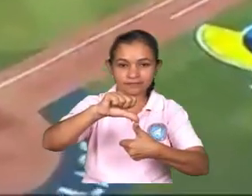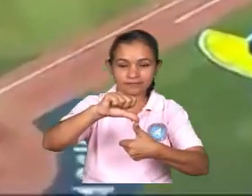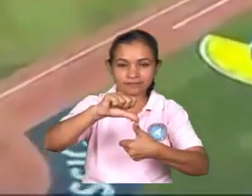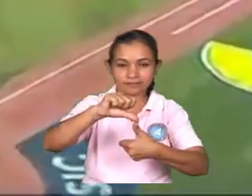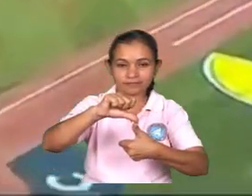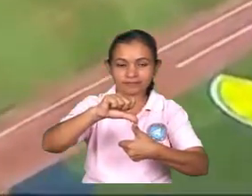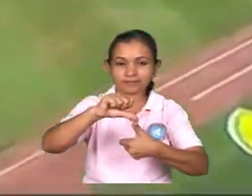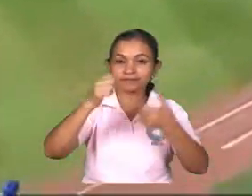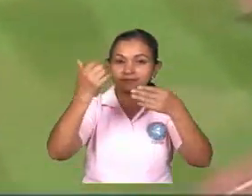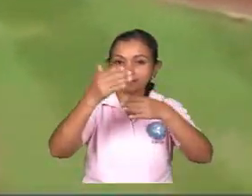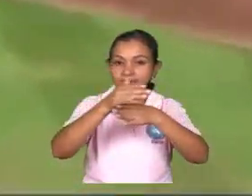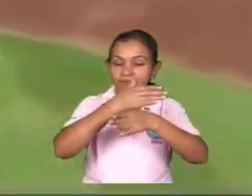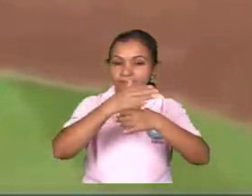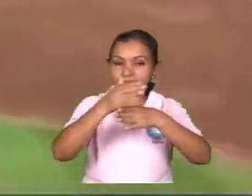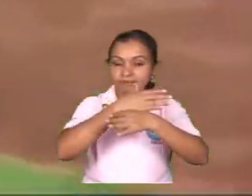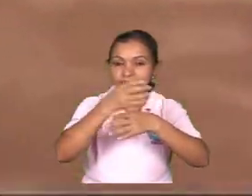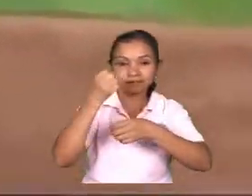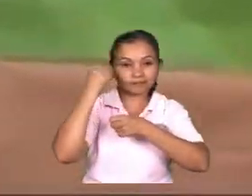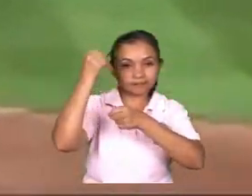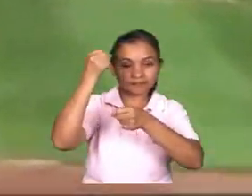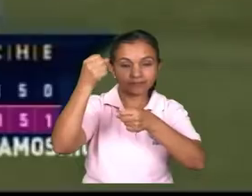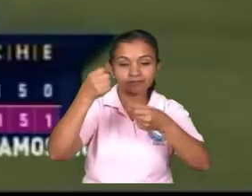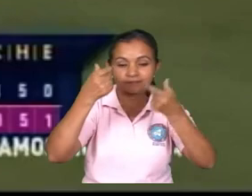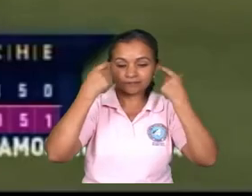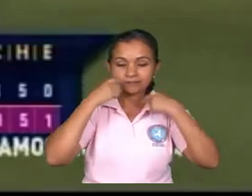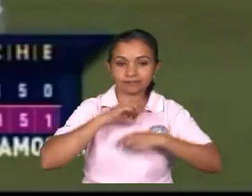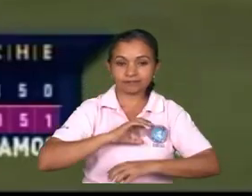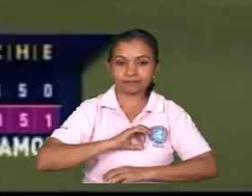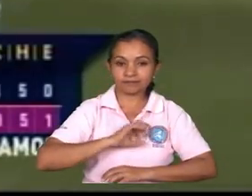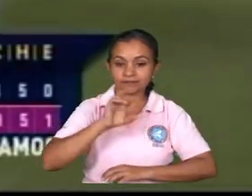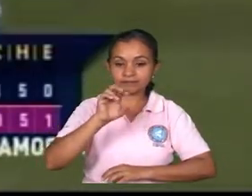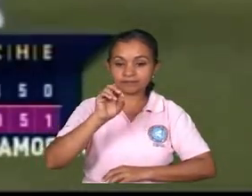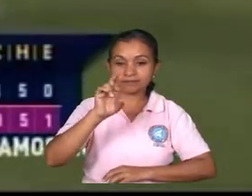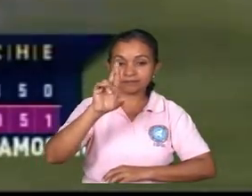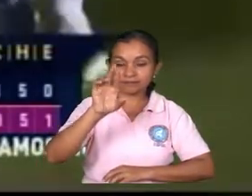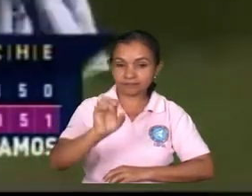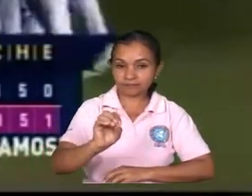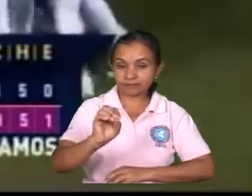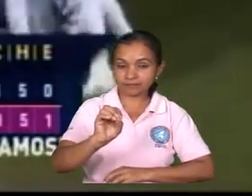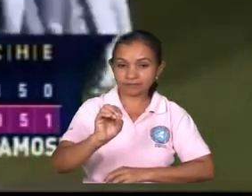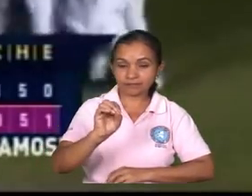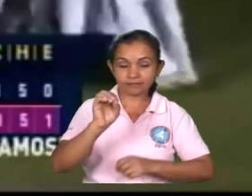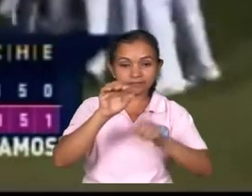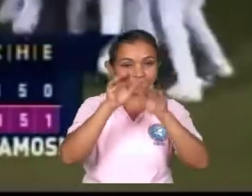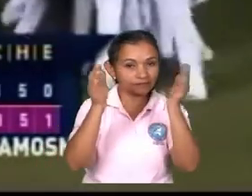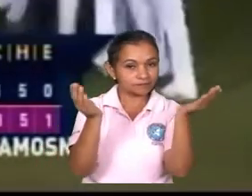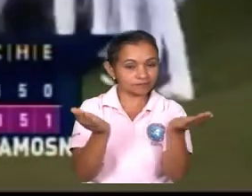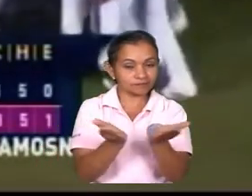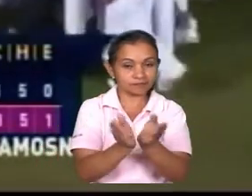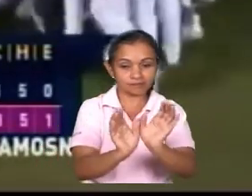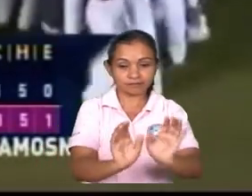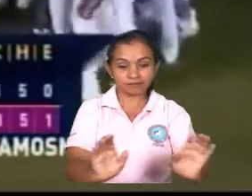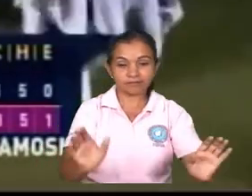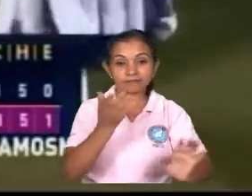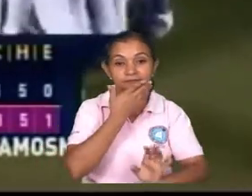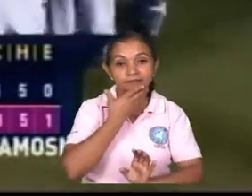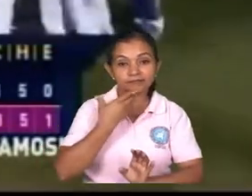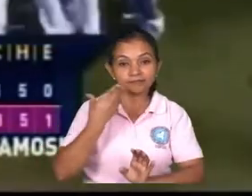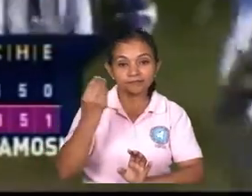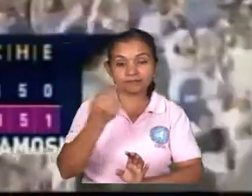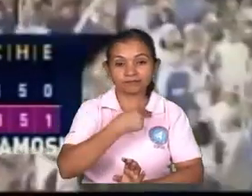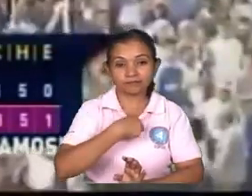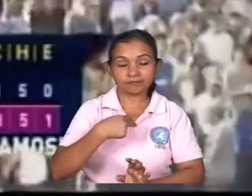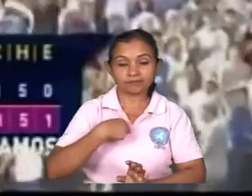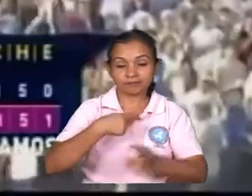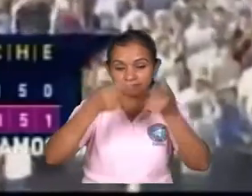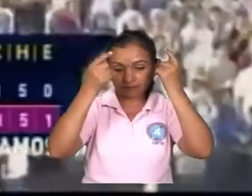que dentro de las conquistas alcanzadas destacan medallas de oro a nivel panamericano, campeonatos mundiales infantiles y juveniles, así como